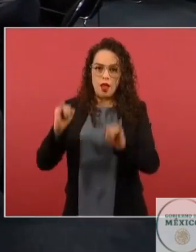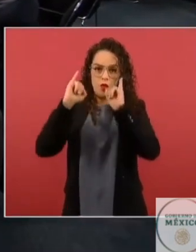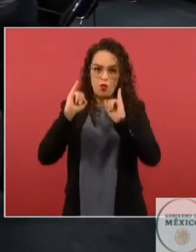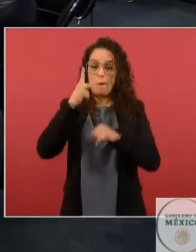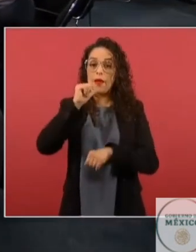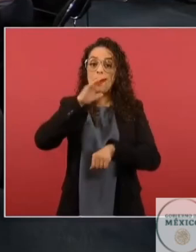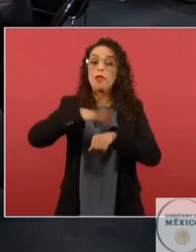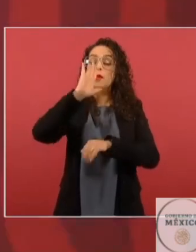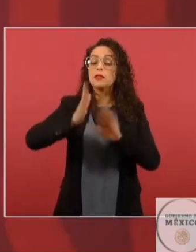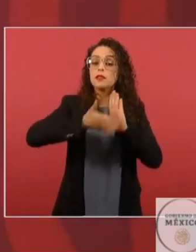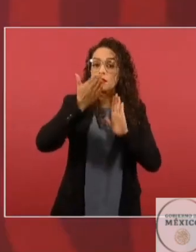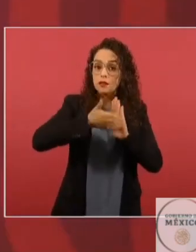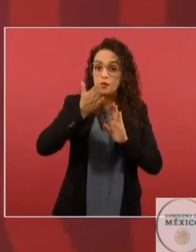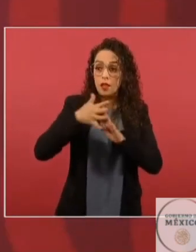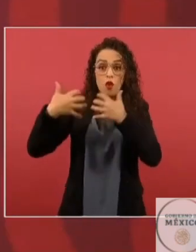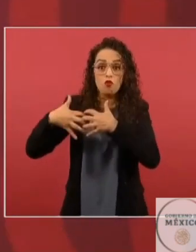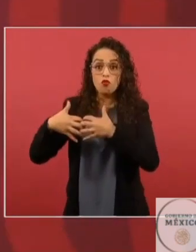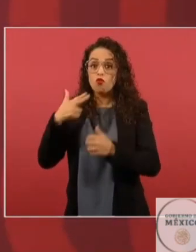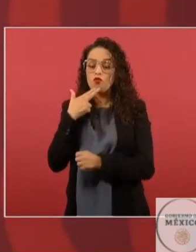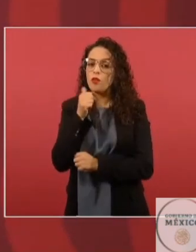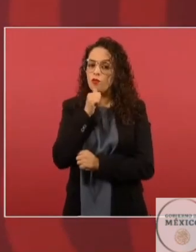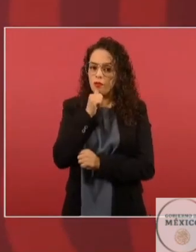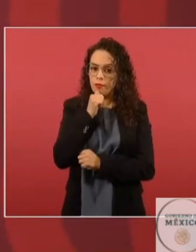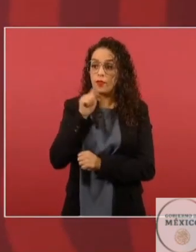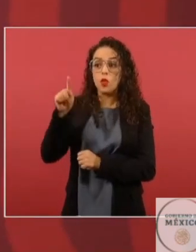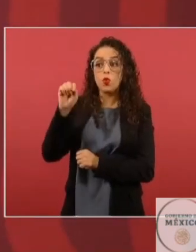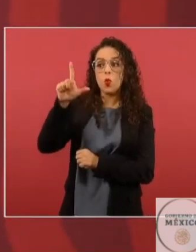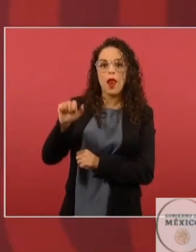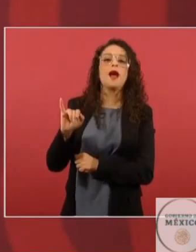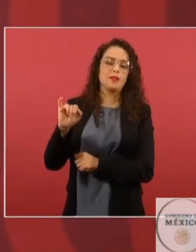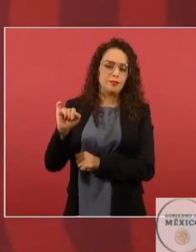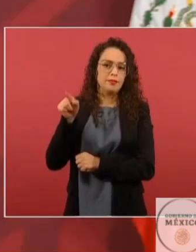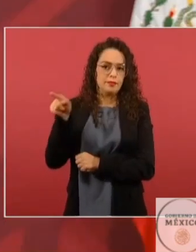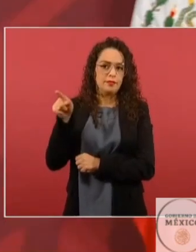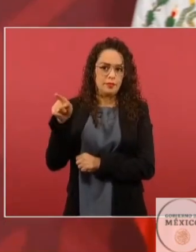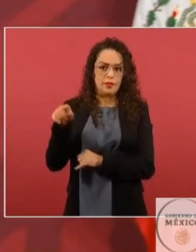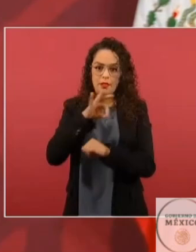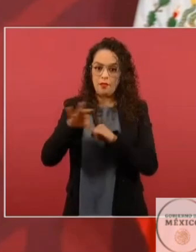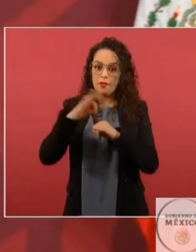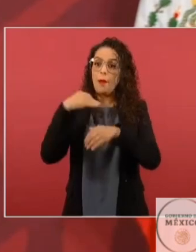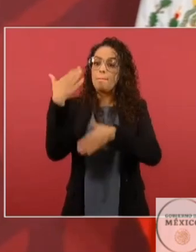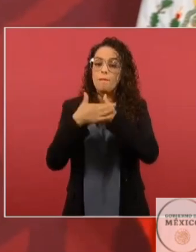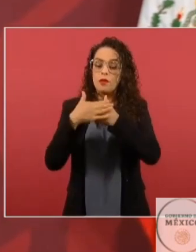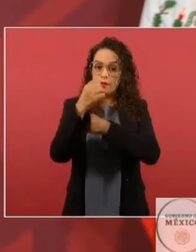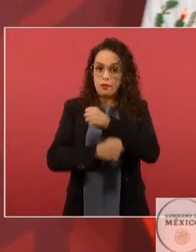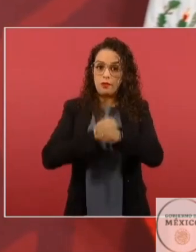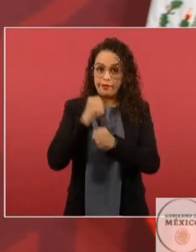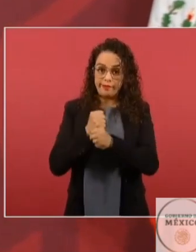siguen faltando médicos, no hay médicos. Hoy el presidente nuevamente vuelve a